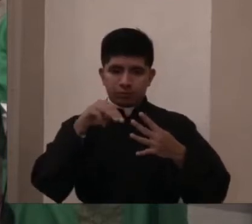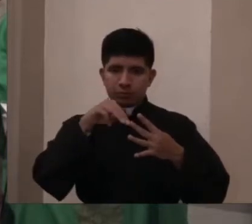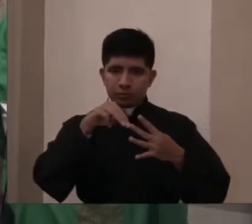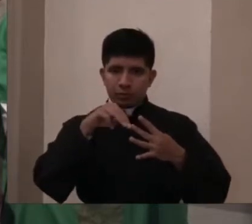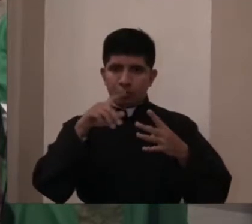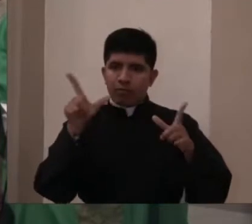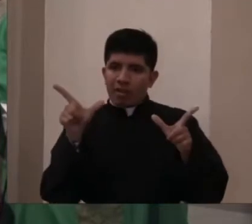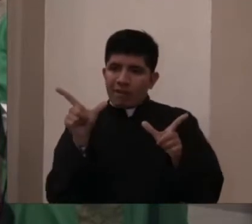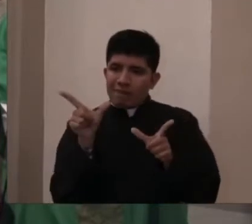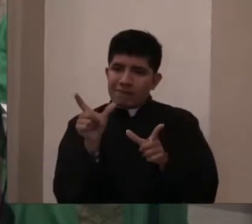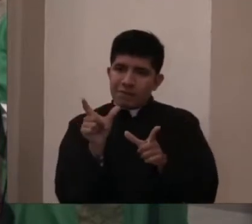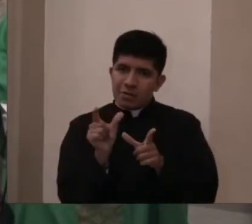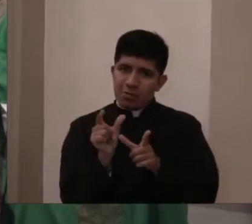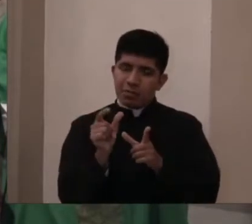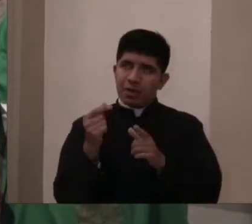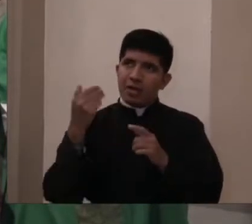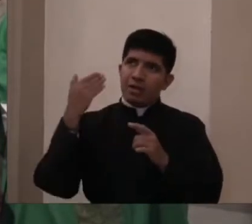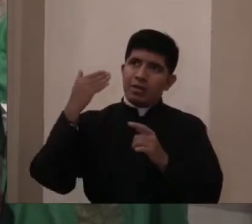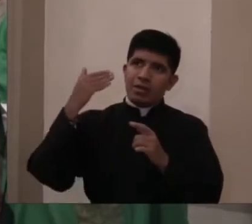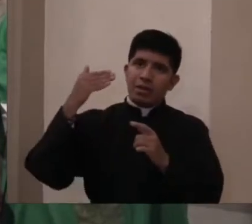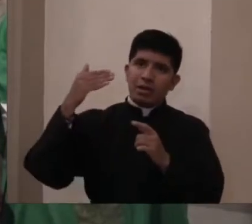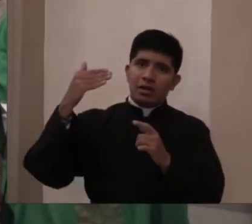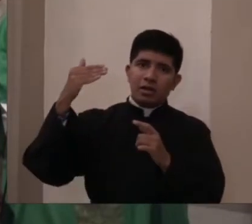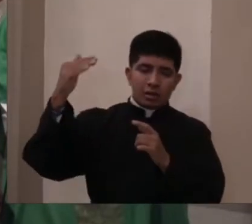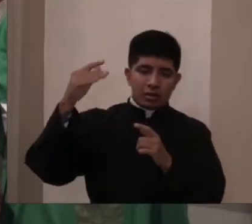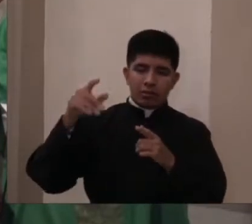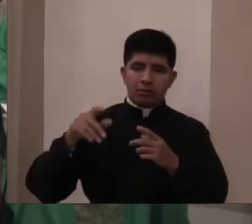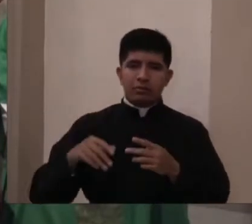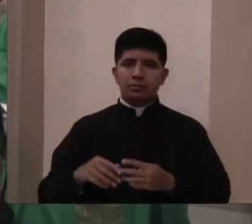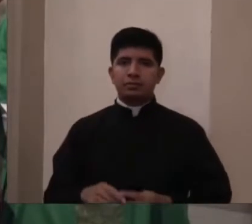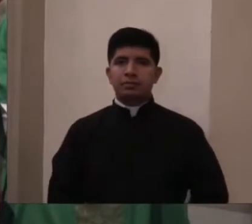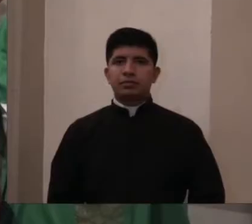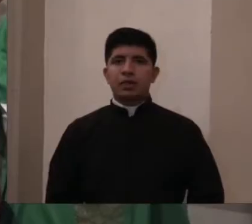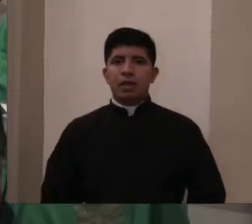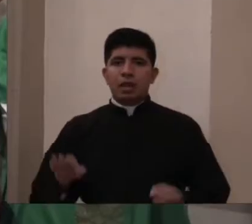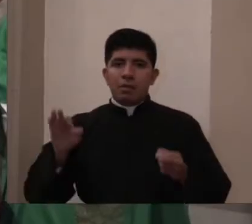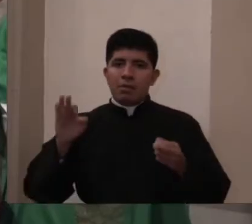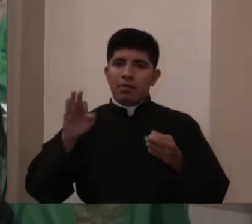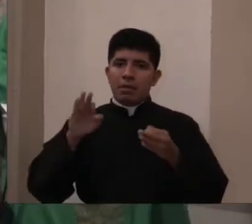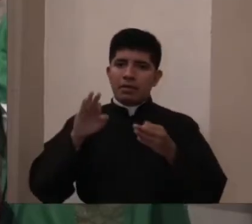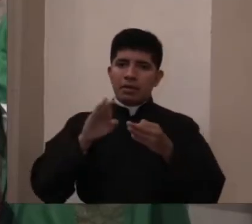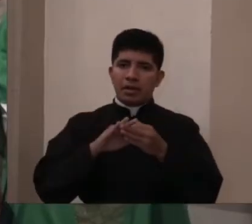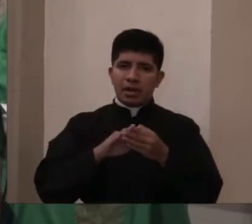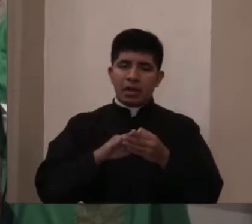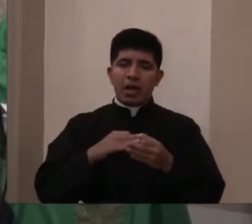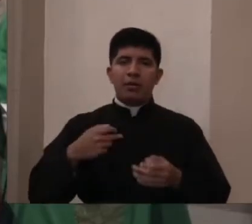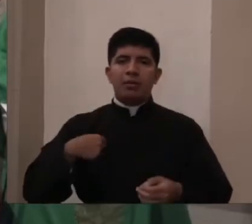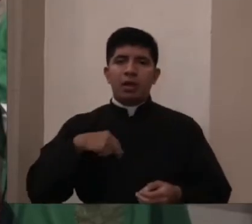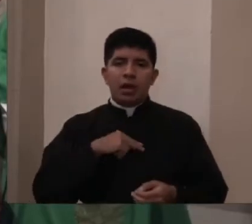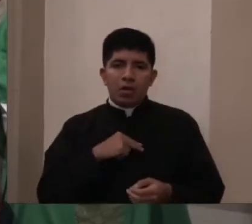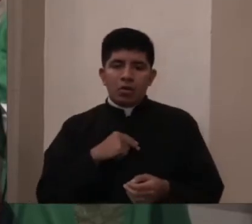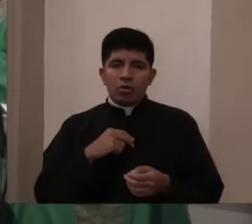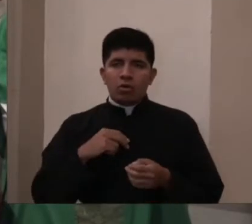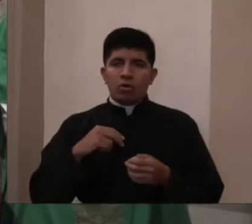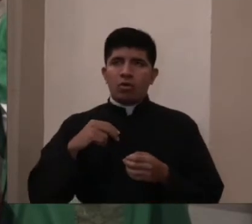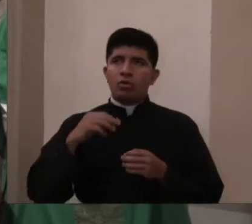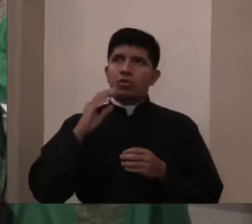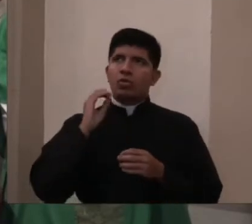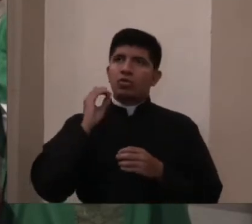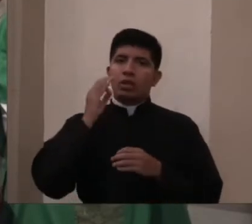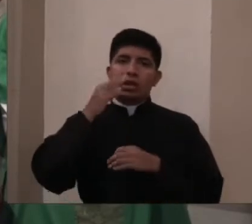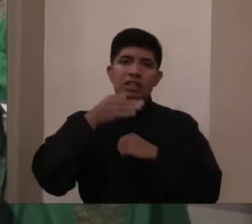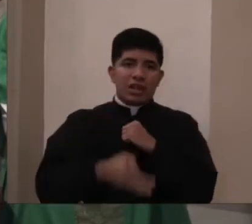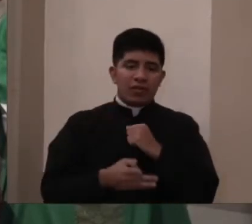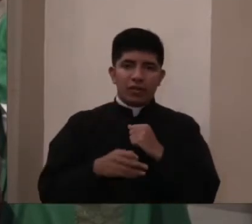más lejano a nosotros y el más cercano al final de los días de nuestro Señor aquí